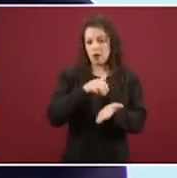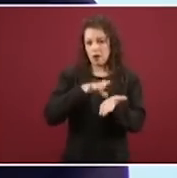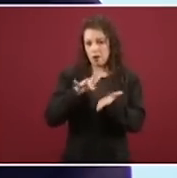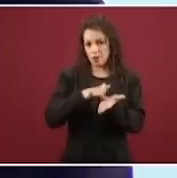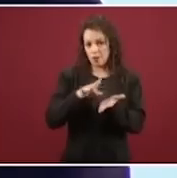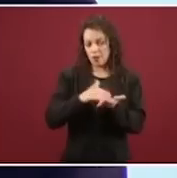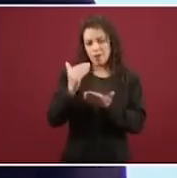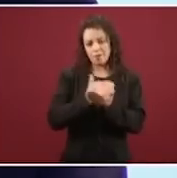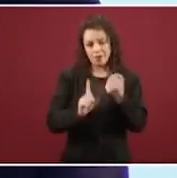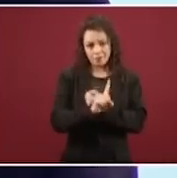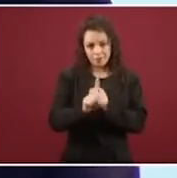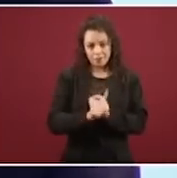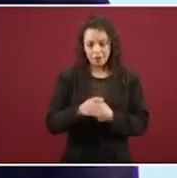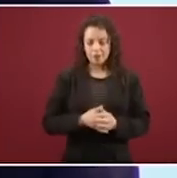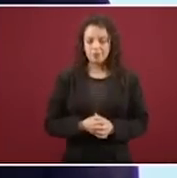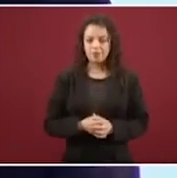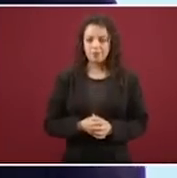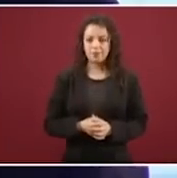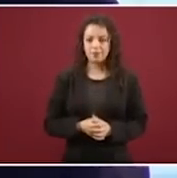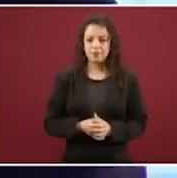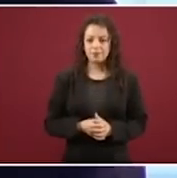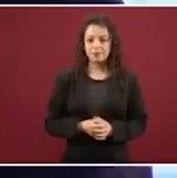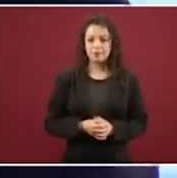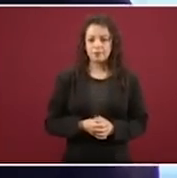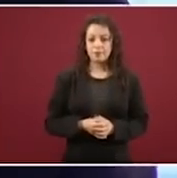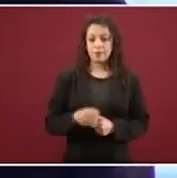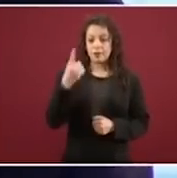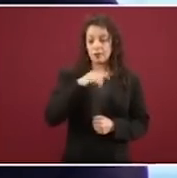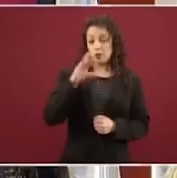sigue? En nuestro país existen